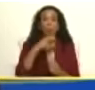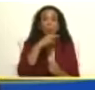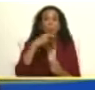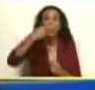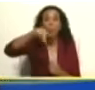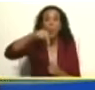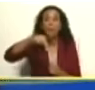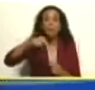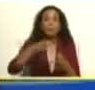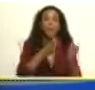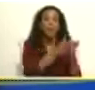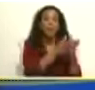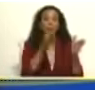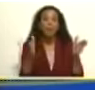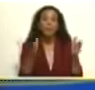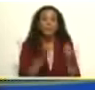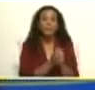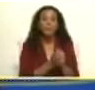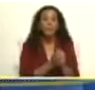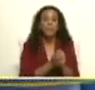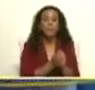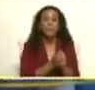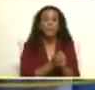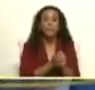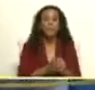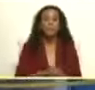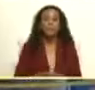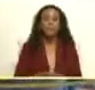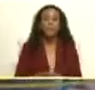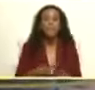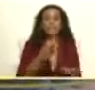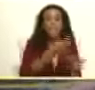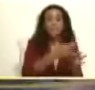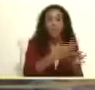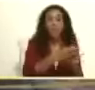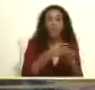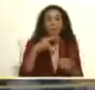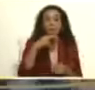En extracción de petróleo crudo y gas natural,